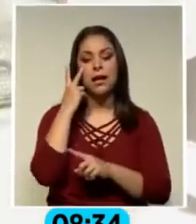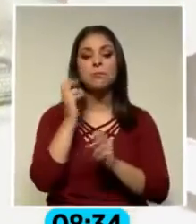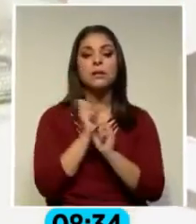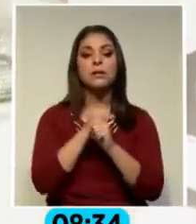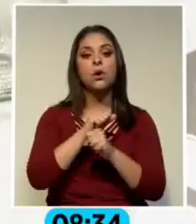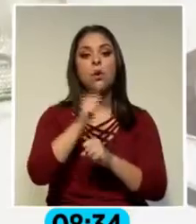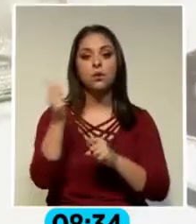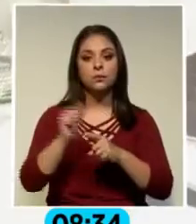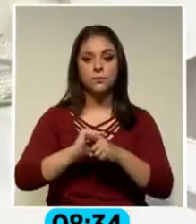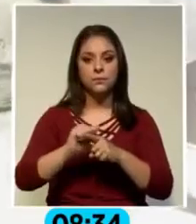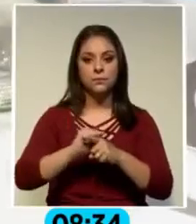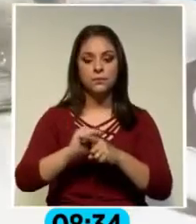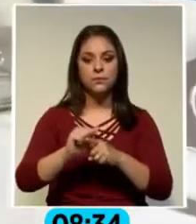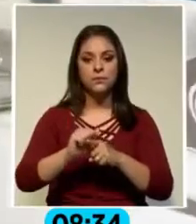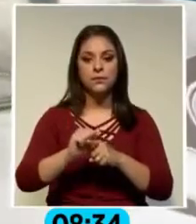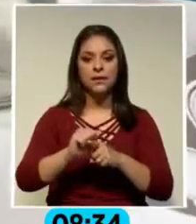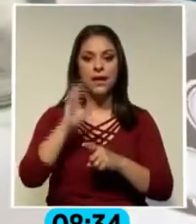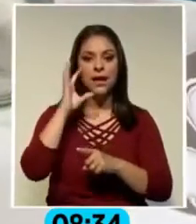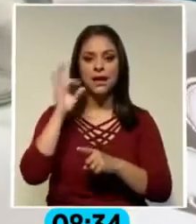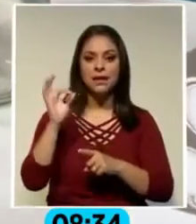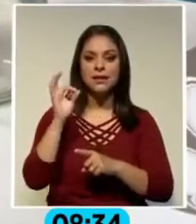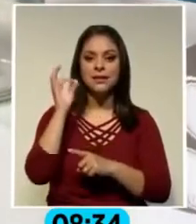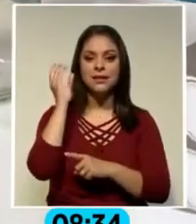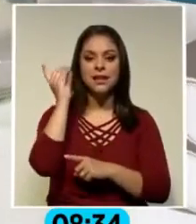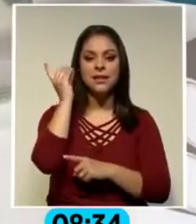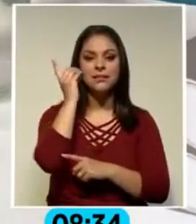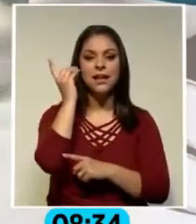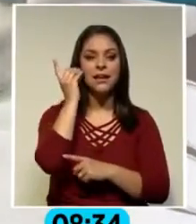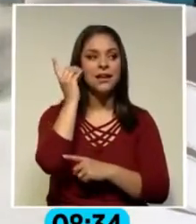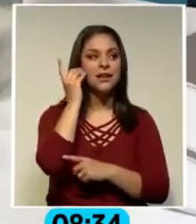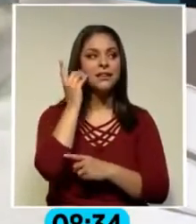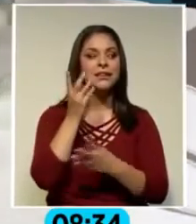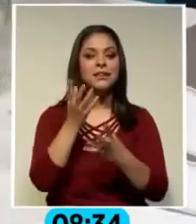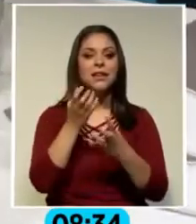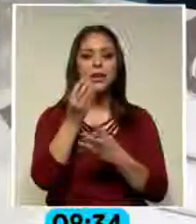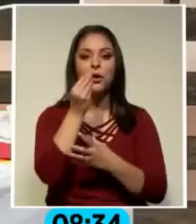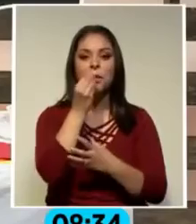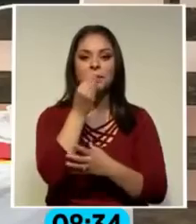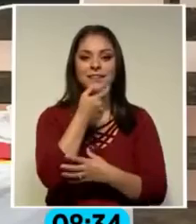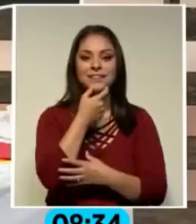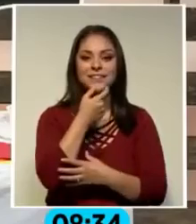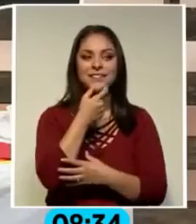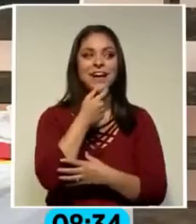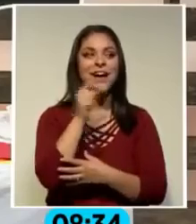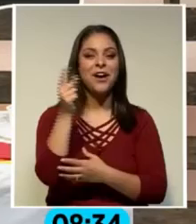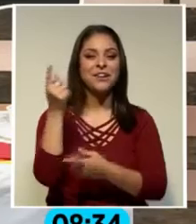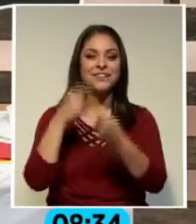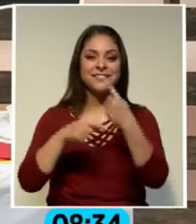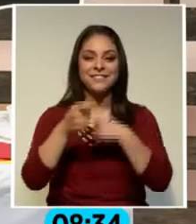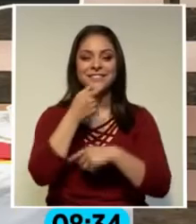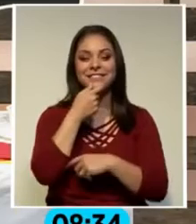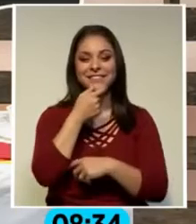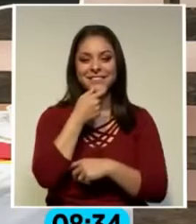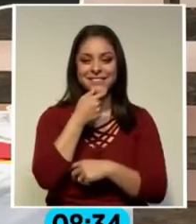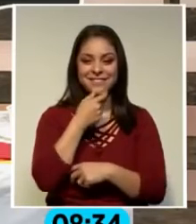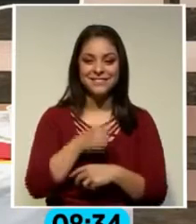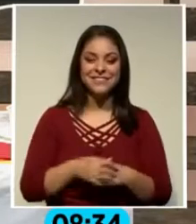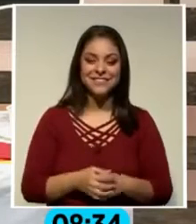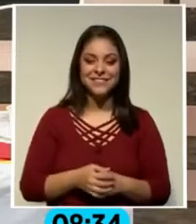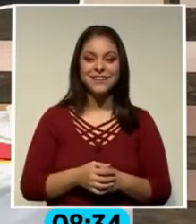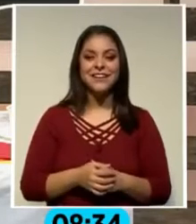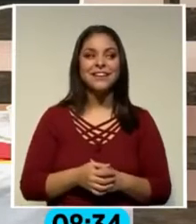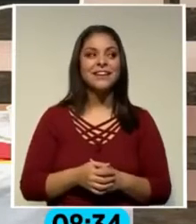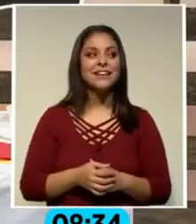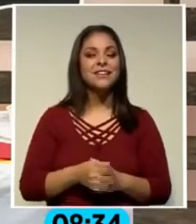Usted vio a Dayana ahí, seguro está muy con muchas ganas de comer galletas, ya casi yo se ve. Dayana, ahora viene.